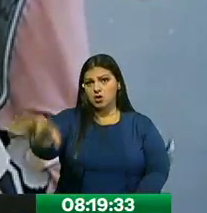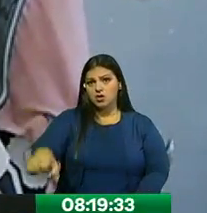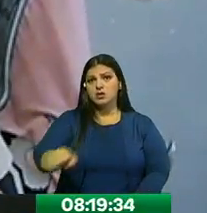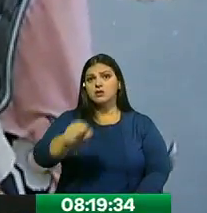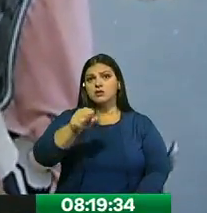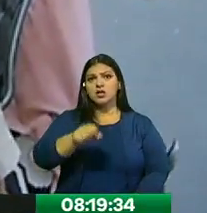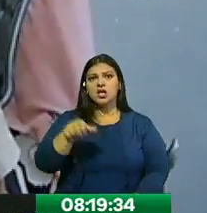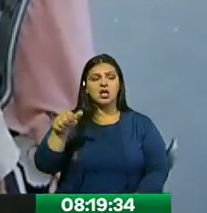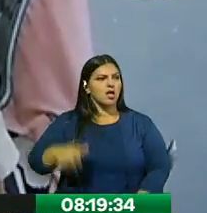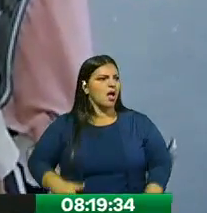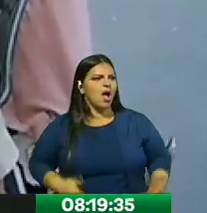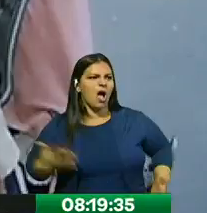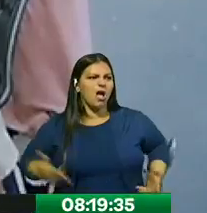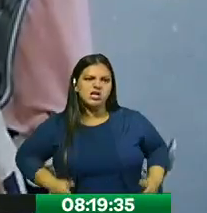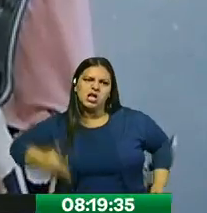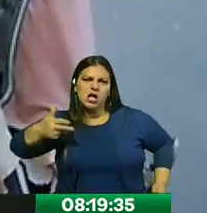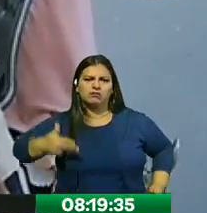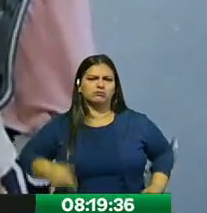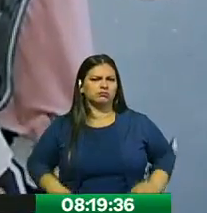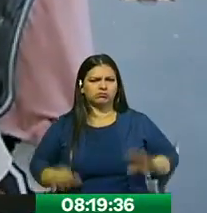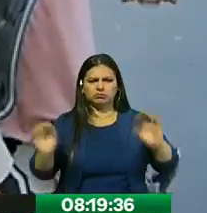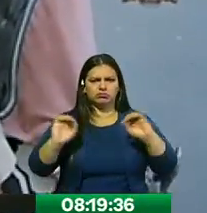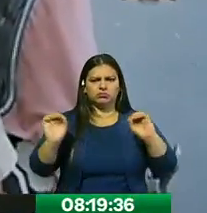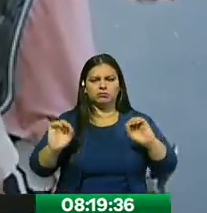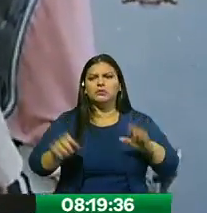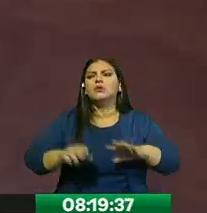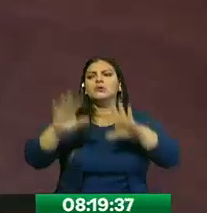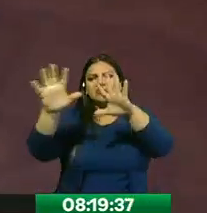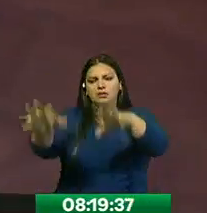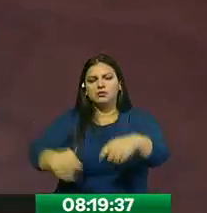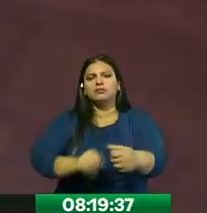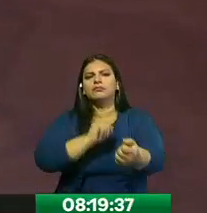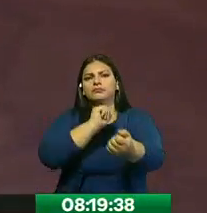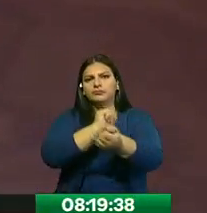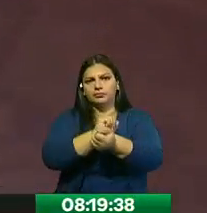policial y se le encontró en su poder el arma de... Informó Julio César Saona.